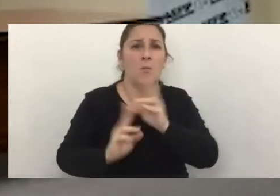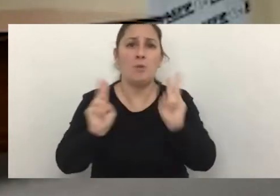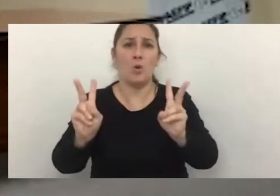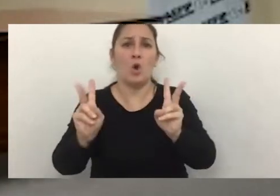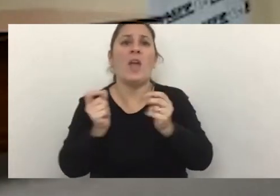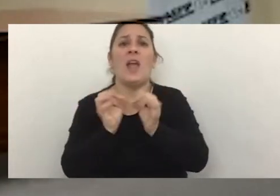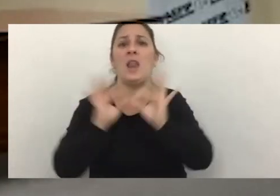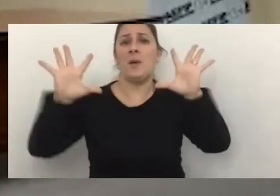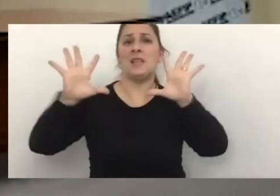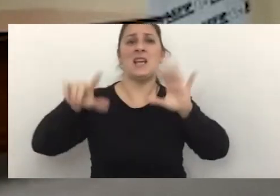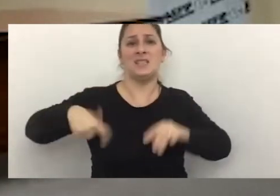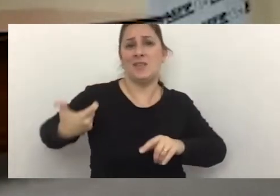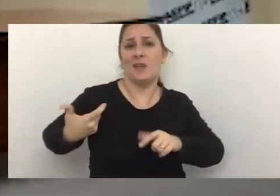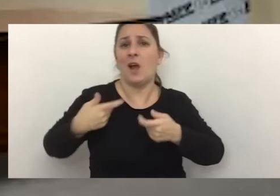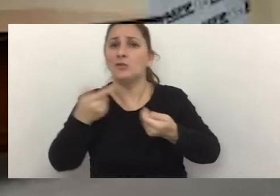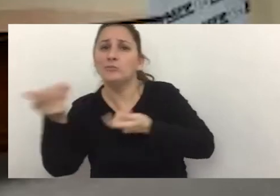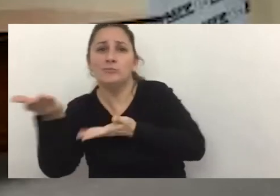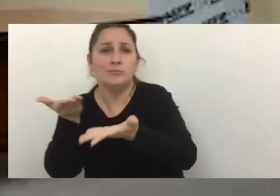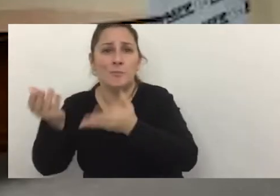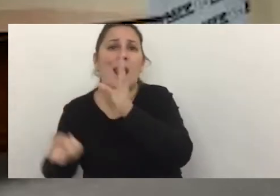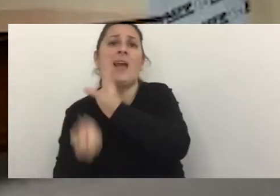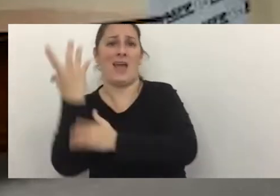sindical para formar un sindicato.